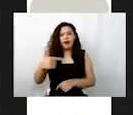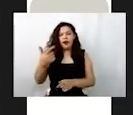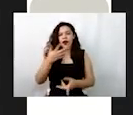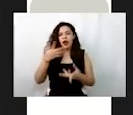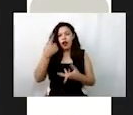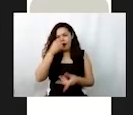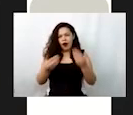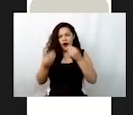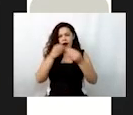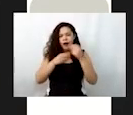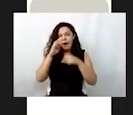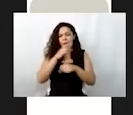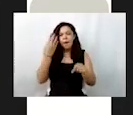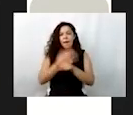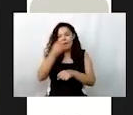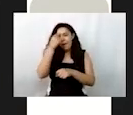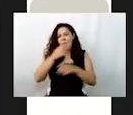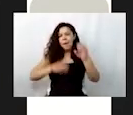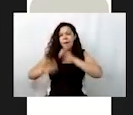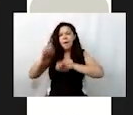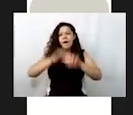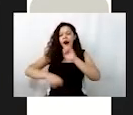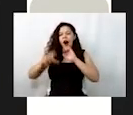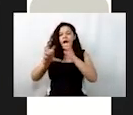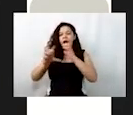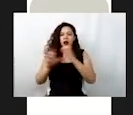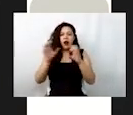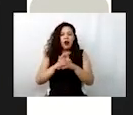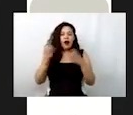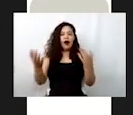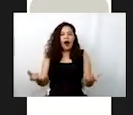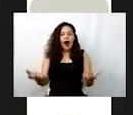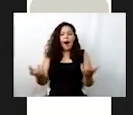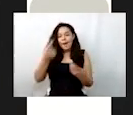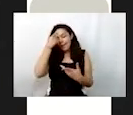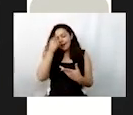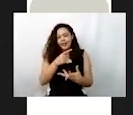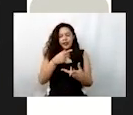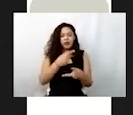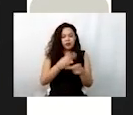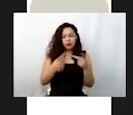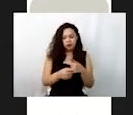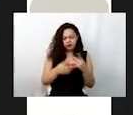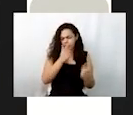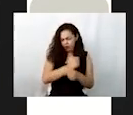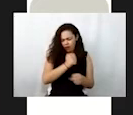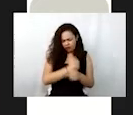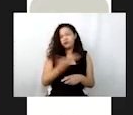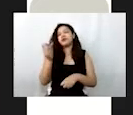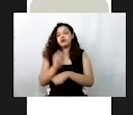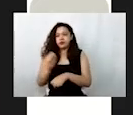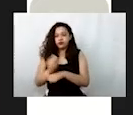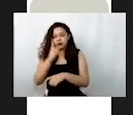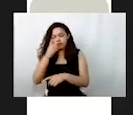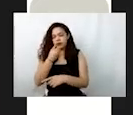responsable, impulsando el empleo de materias primas secundarias frente a materias primas vírgenes, reduciendo emisiones de